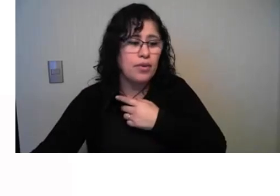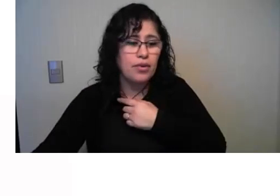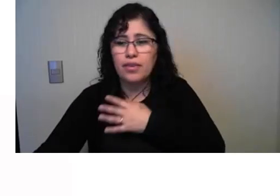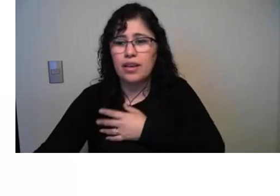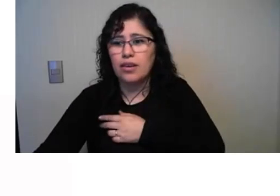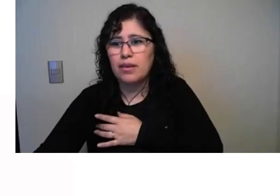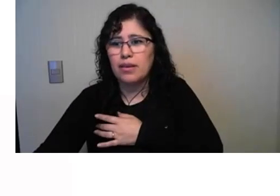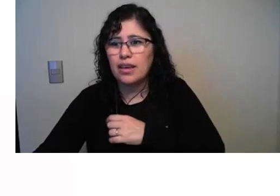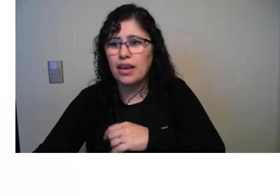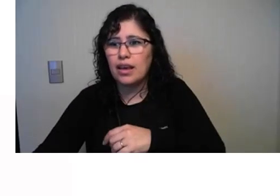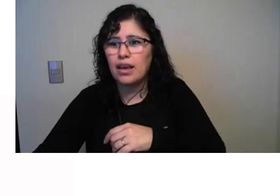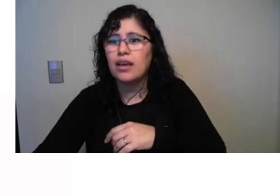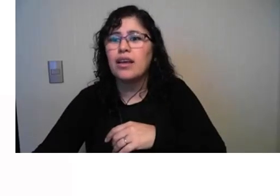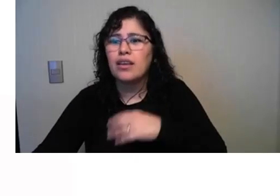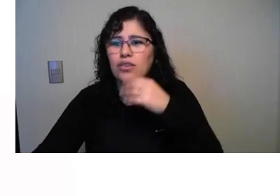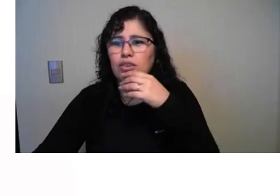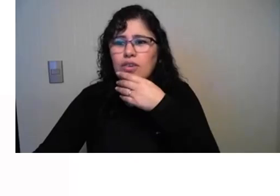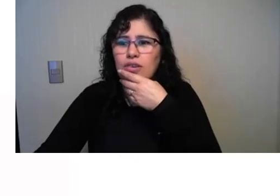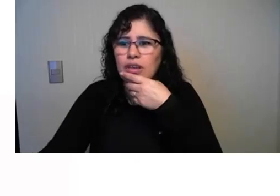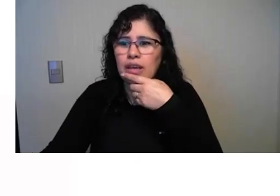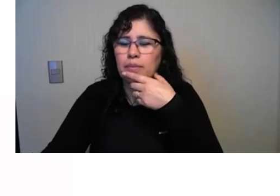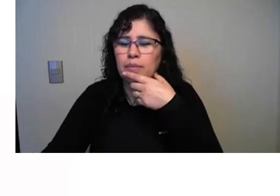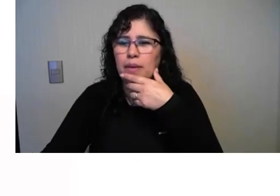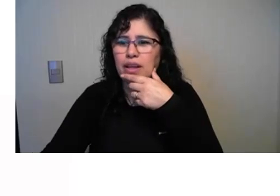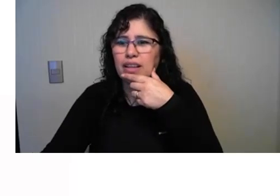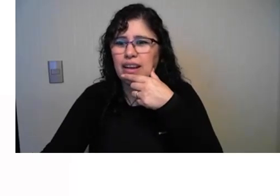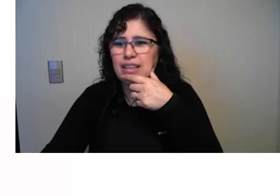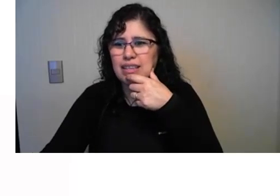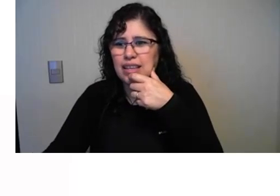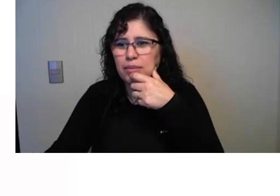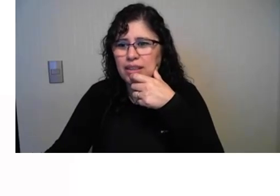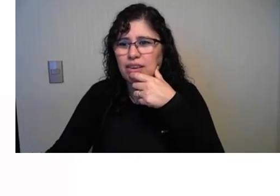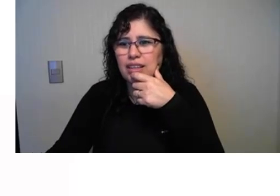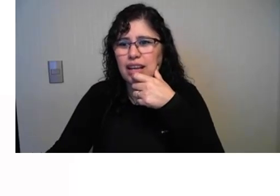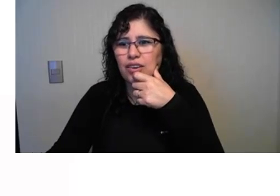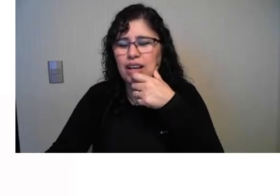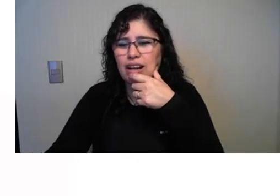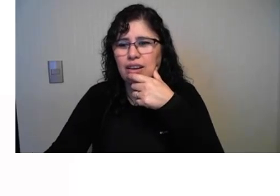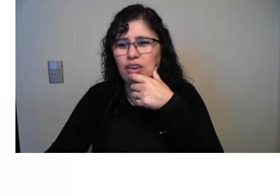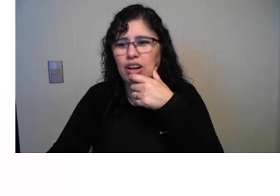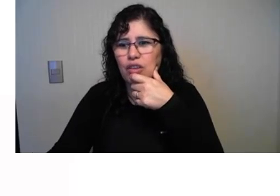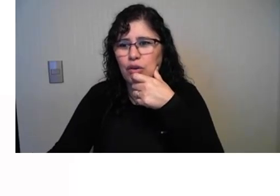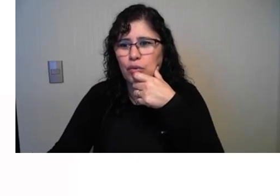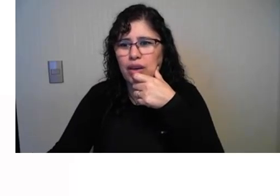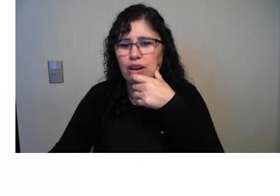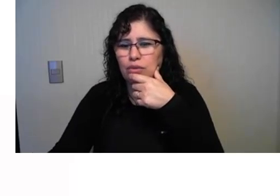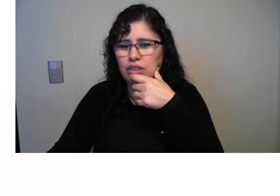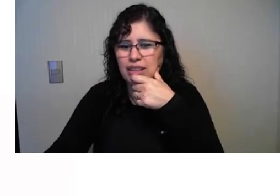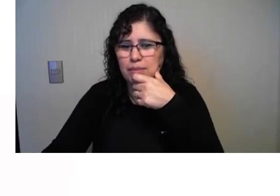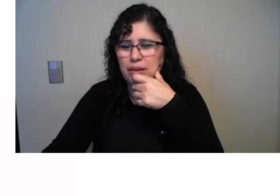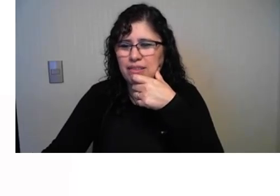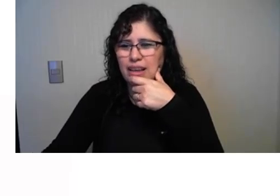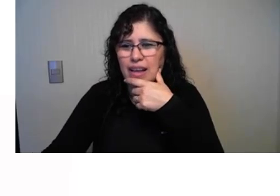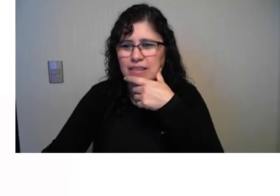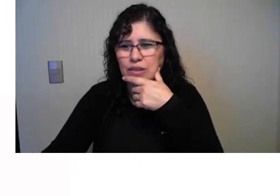Ah, profe, lo que pasa es que yo para poder entrar al sistema tengo que estar con el código nuevo, el 133